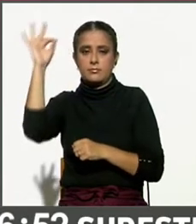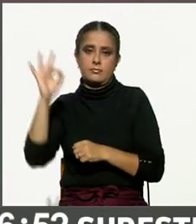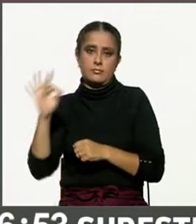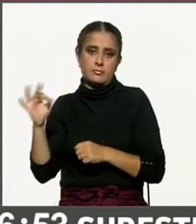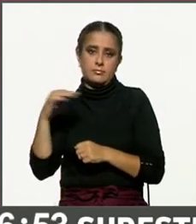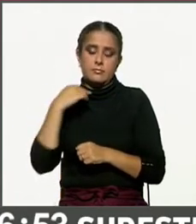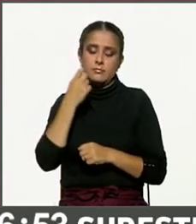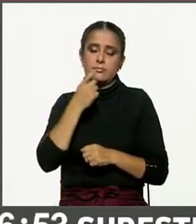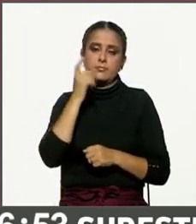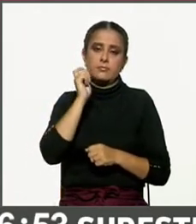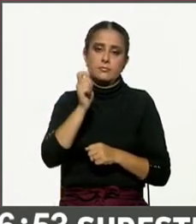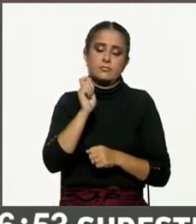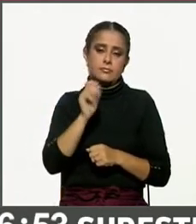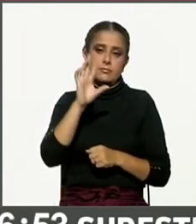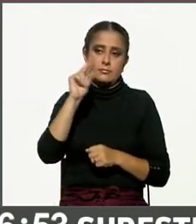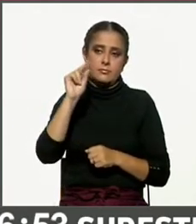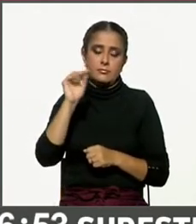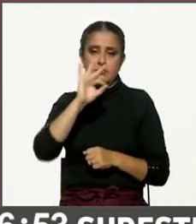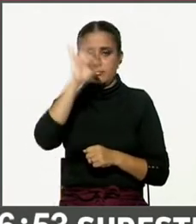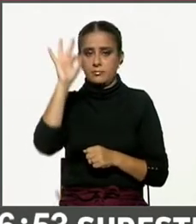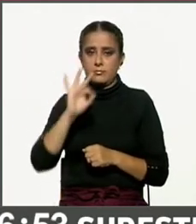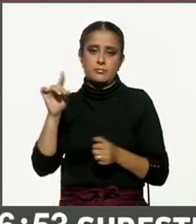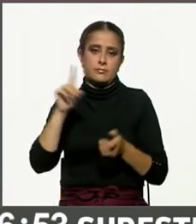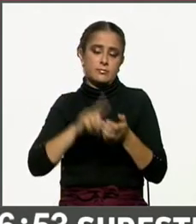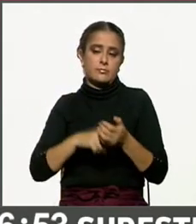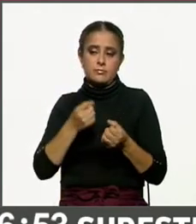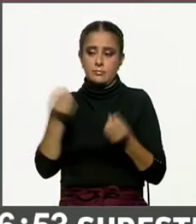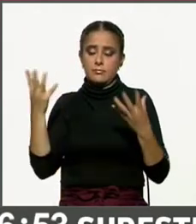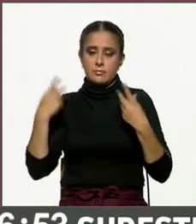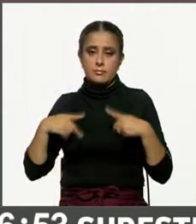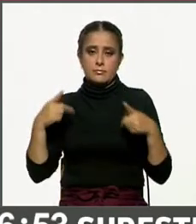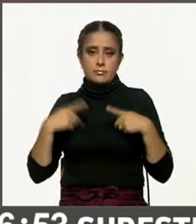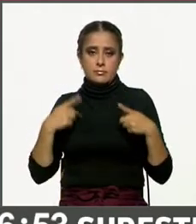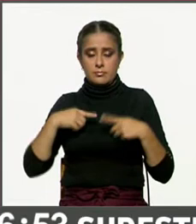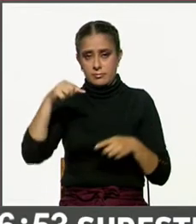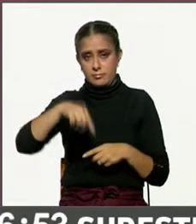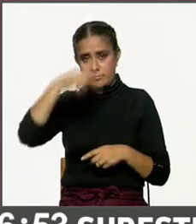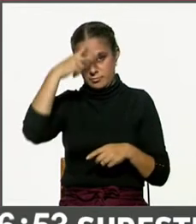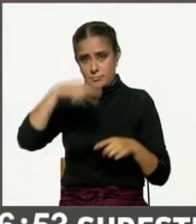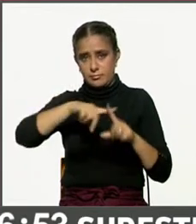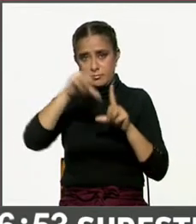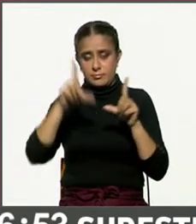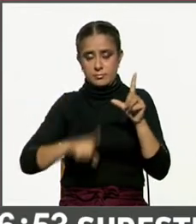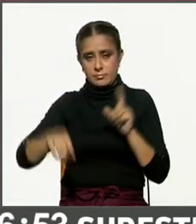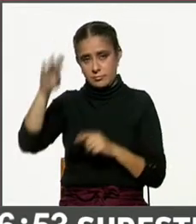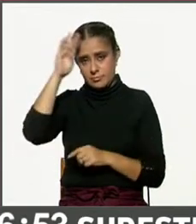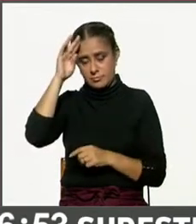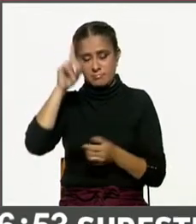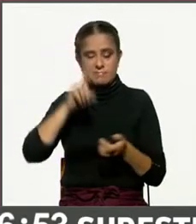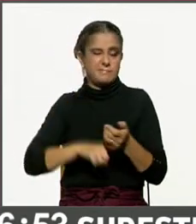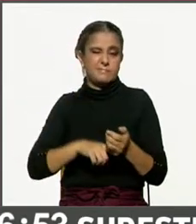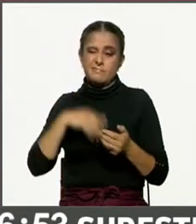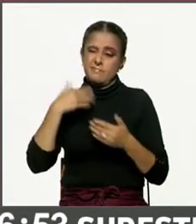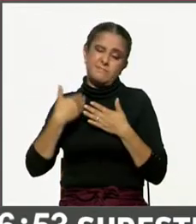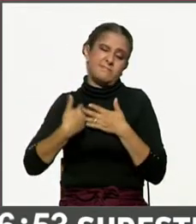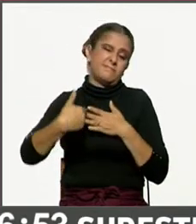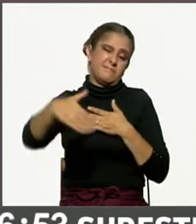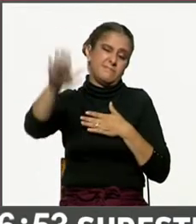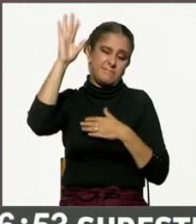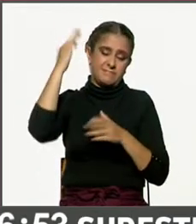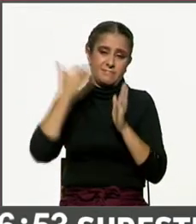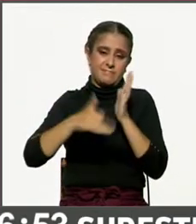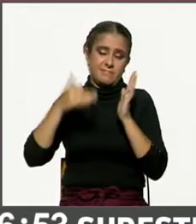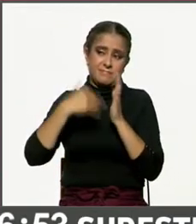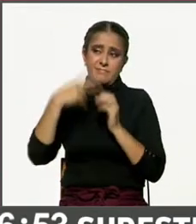suma más del 80% de la población. En México, quien estima que va a ser entre 2 o